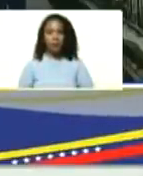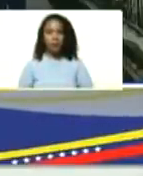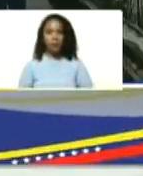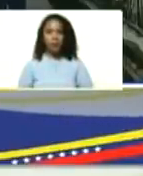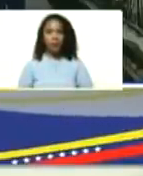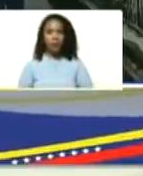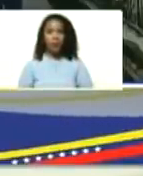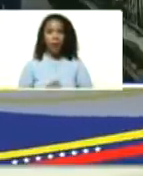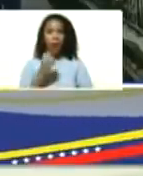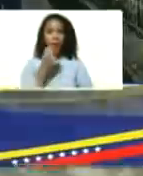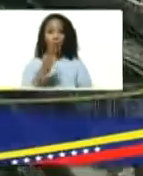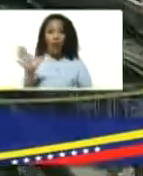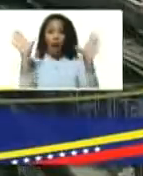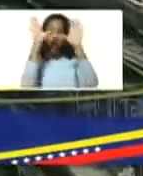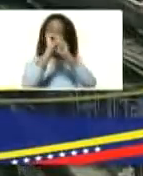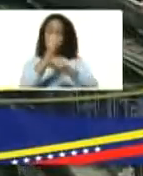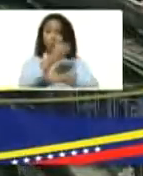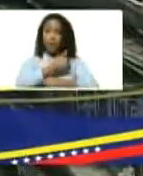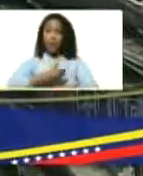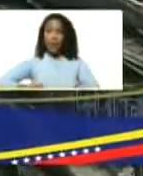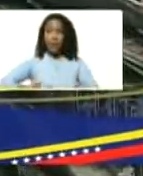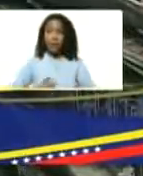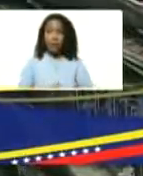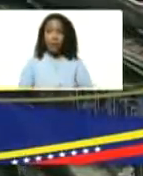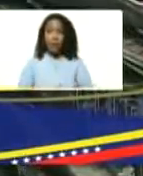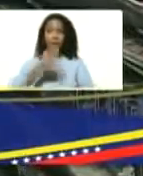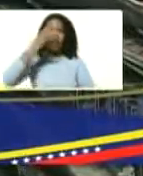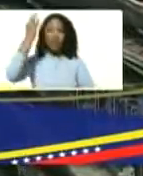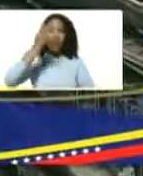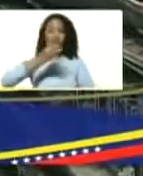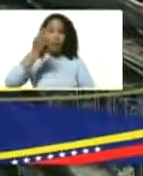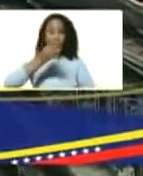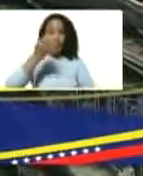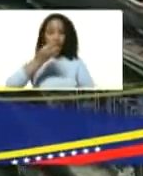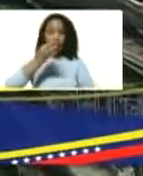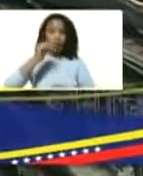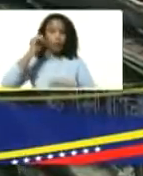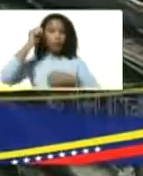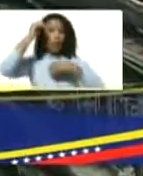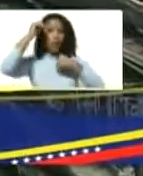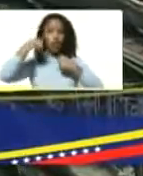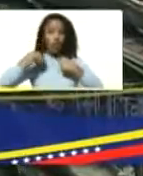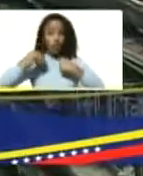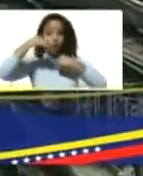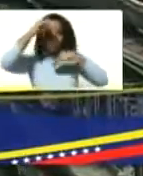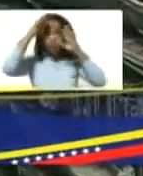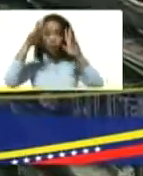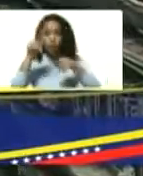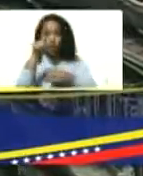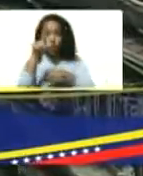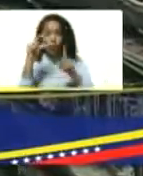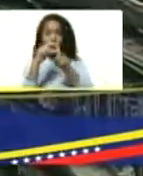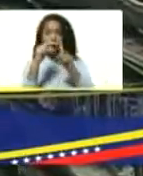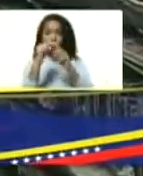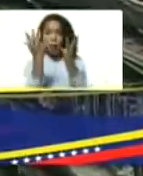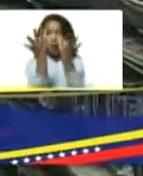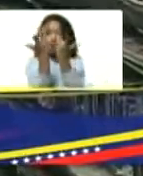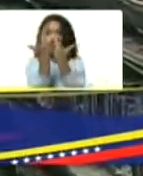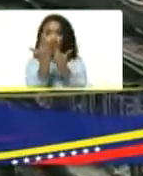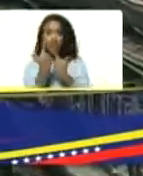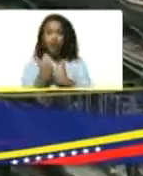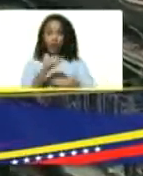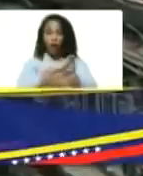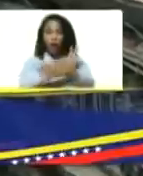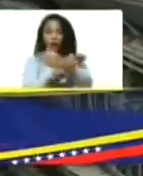buenas noches presidentes verdaderamente que al escuchar estas palabras tan alentadoras esas palabras que